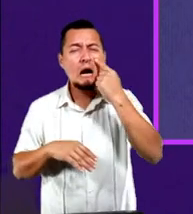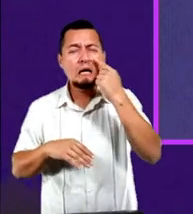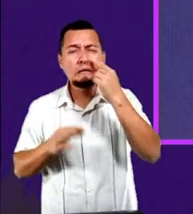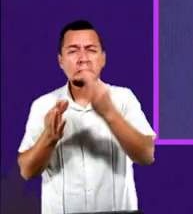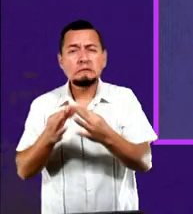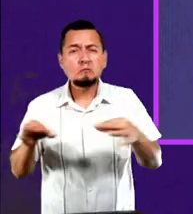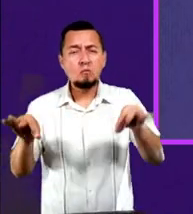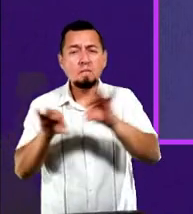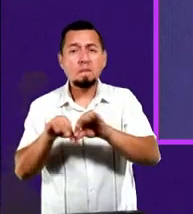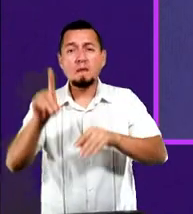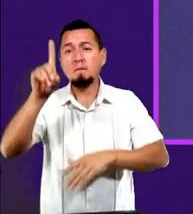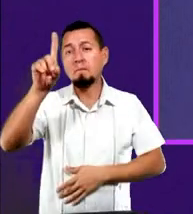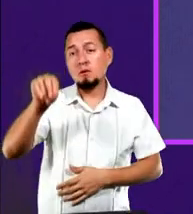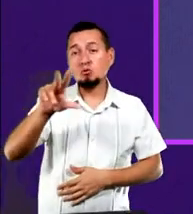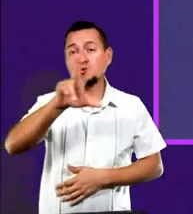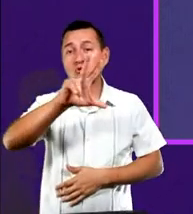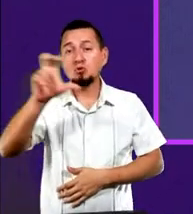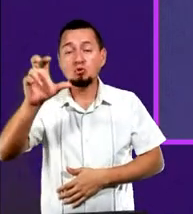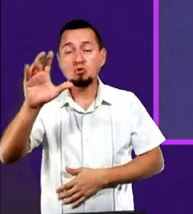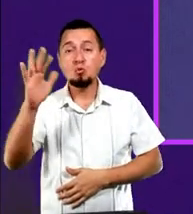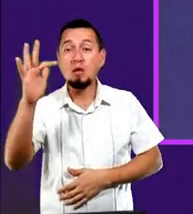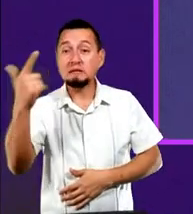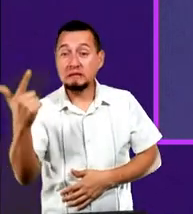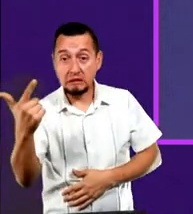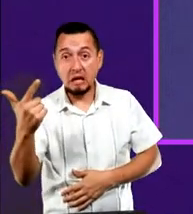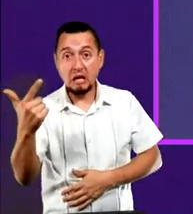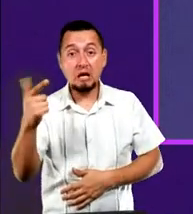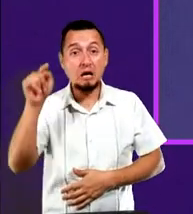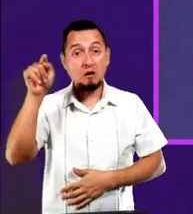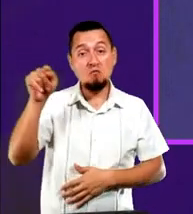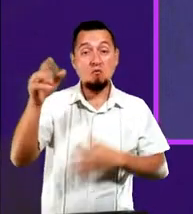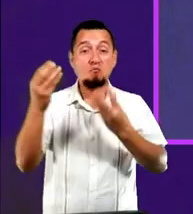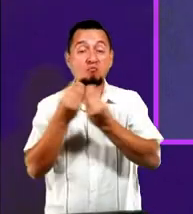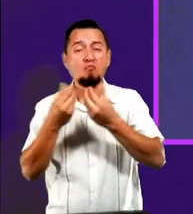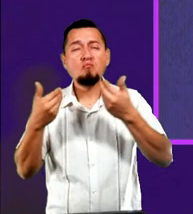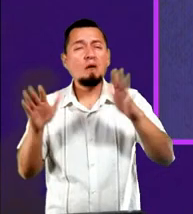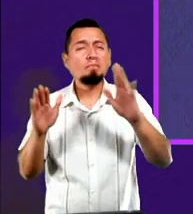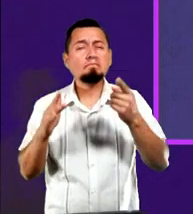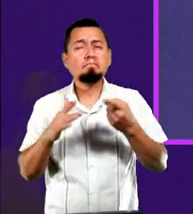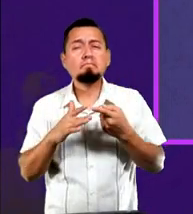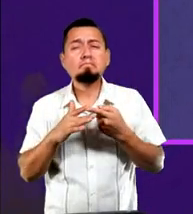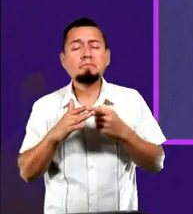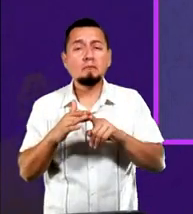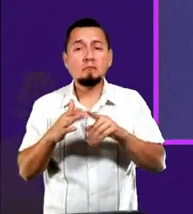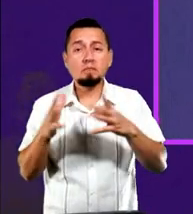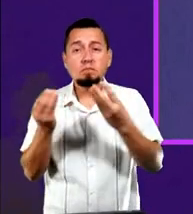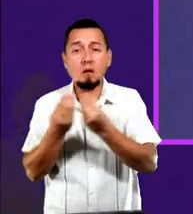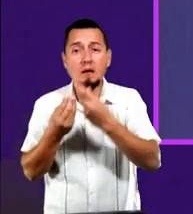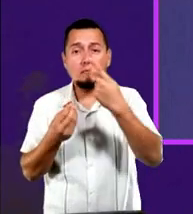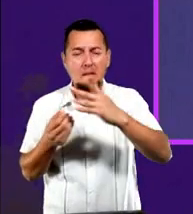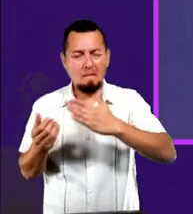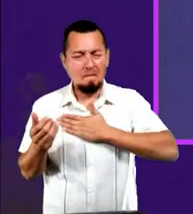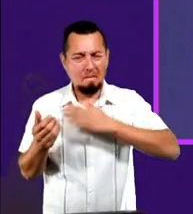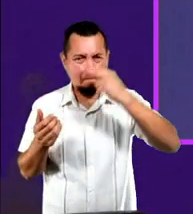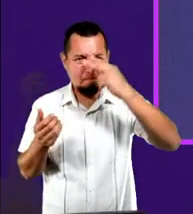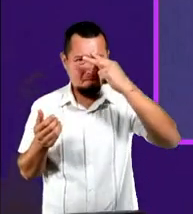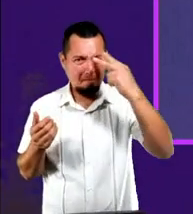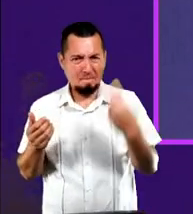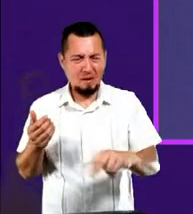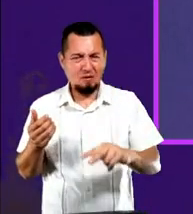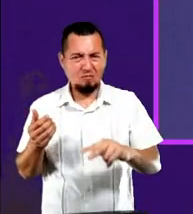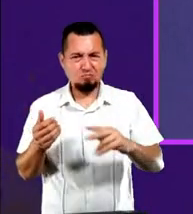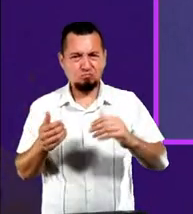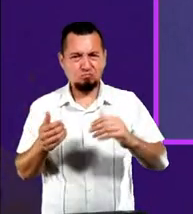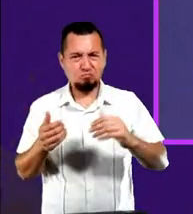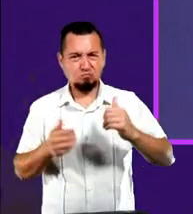1857, cuando nace realmente el Estado mexicano y la soberanía en la gente.